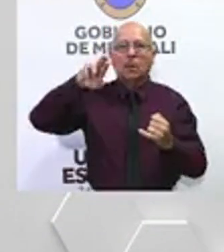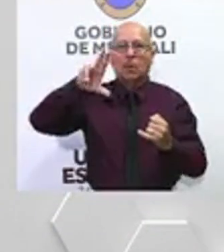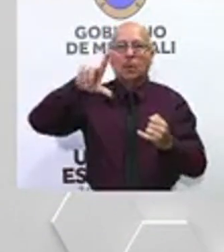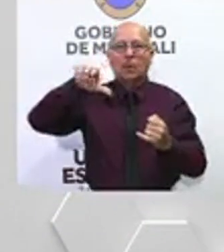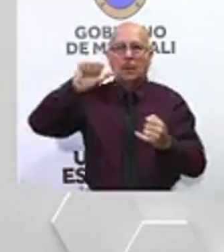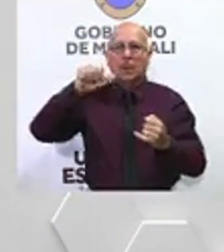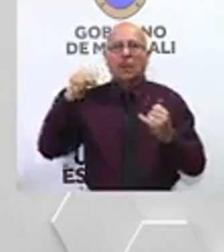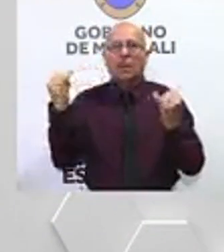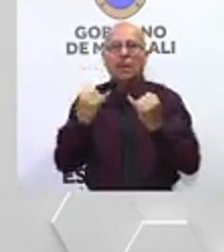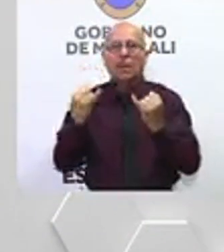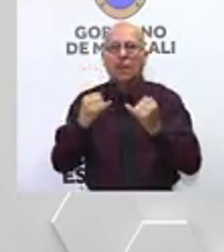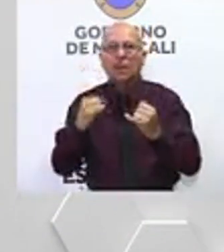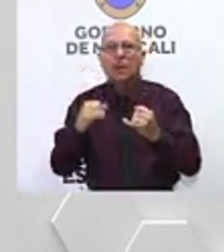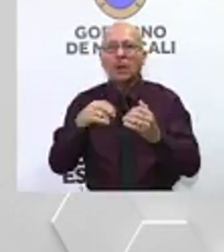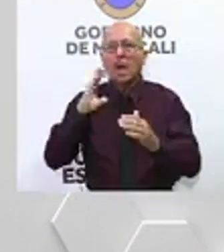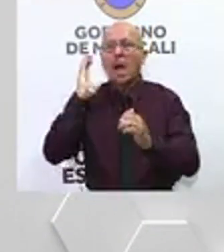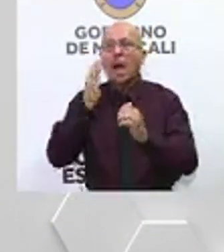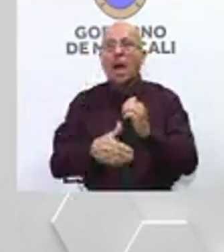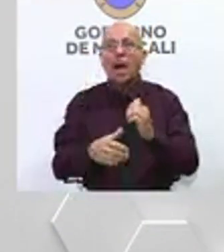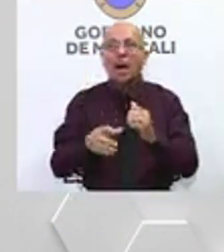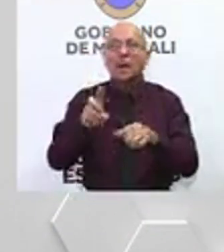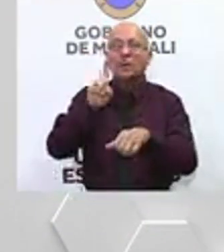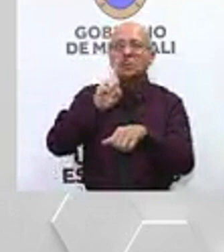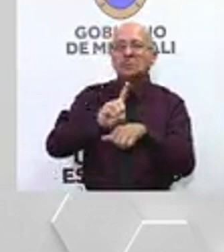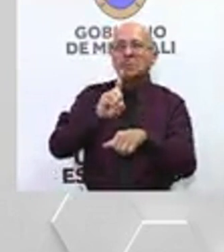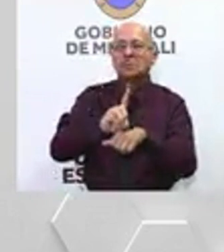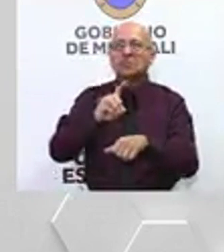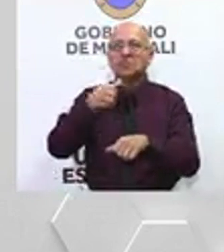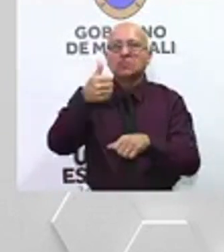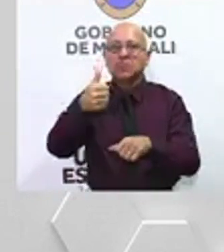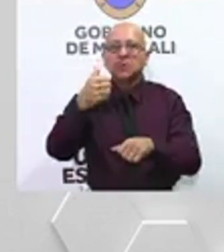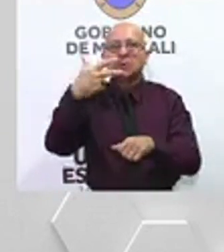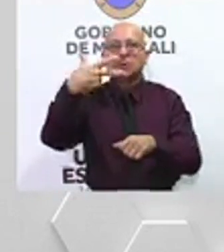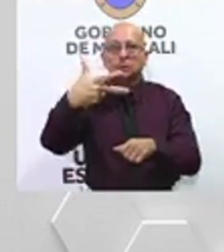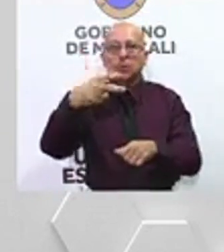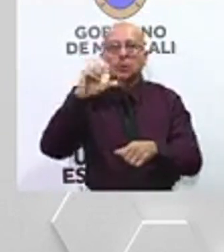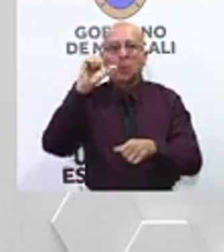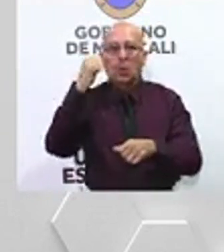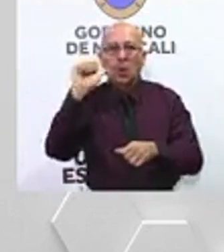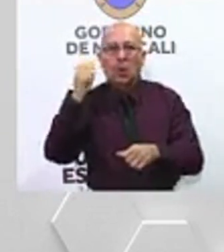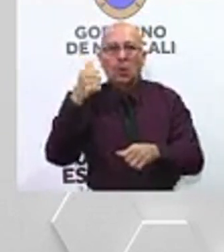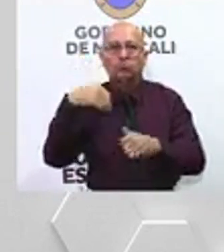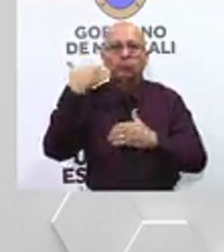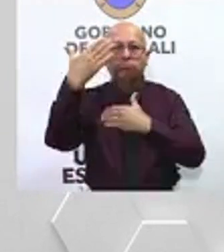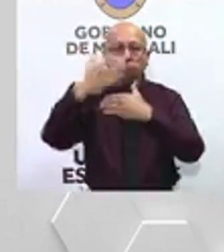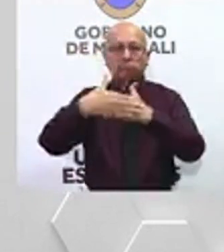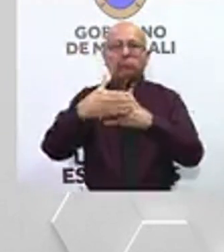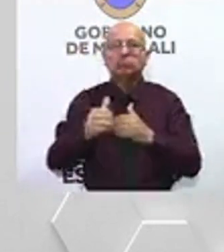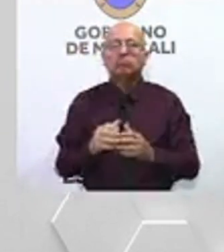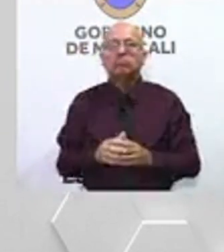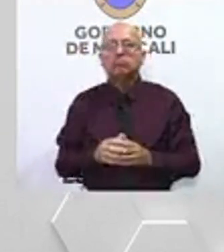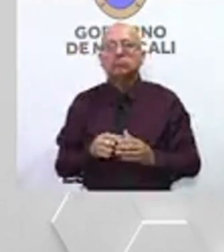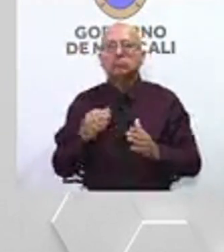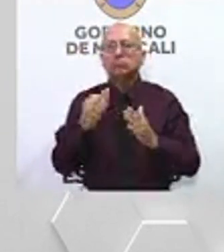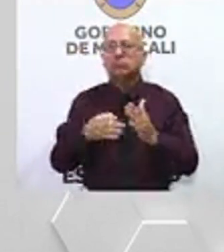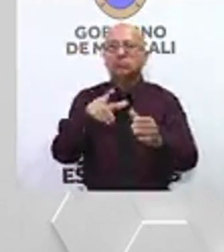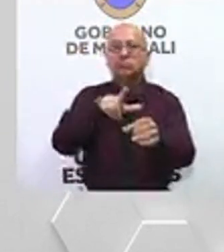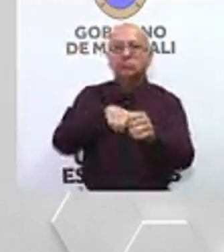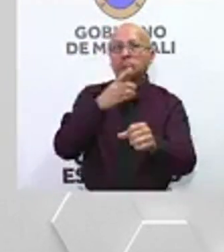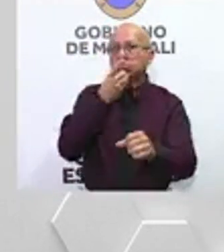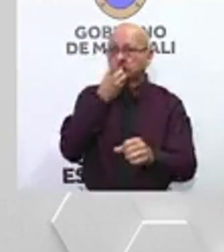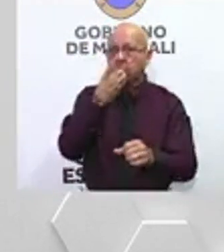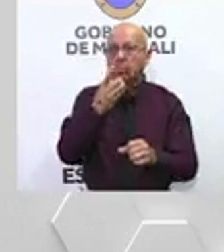a los pronósticos va a concluir entre el día 6-8 de agosto próximo. Y finalmente les